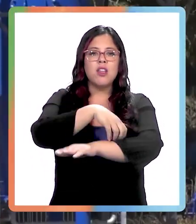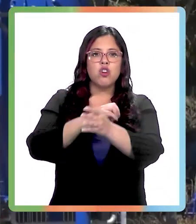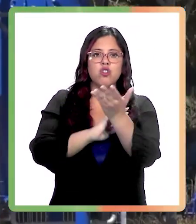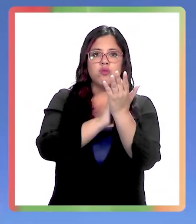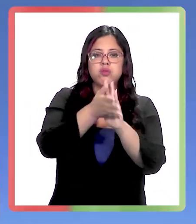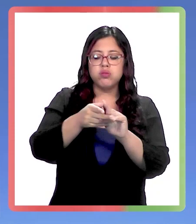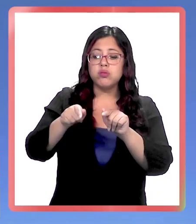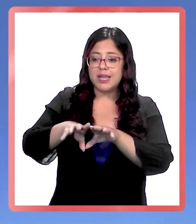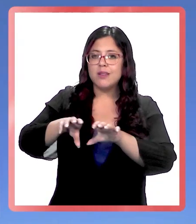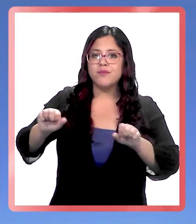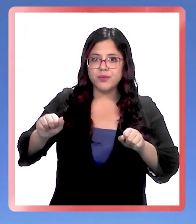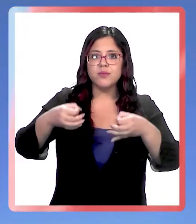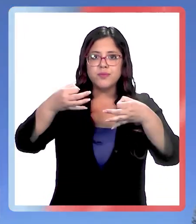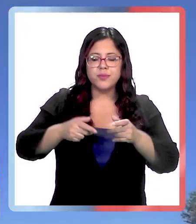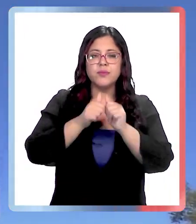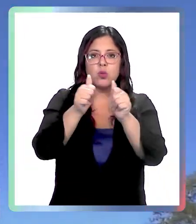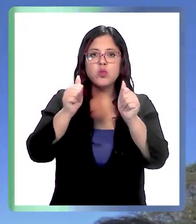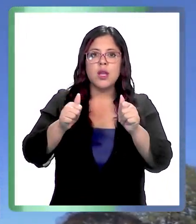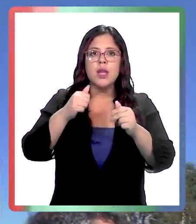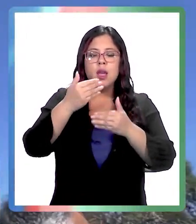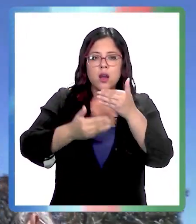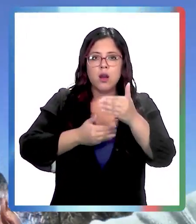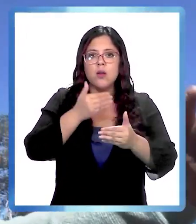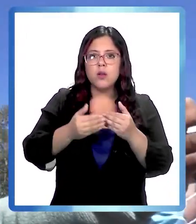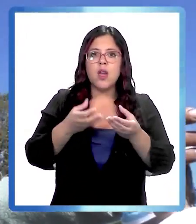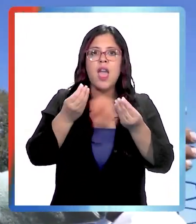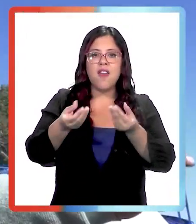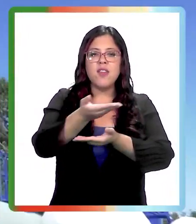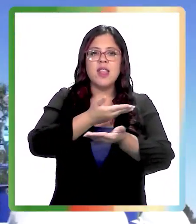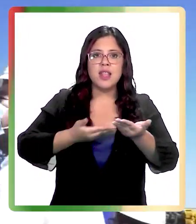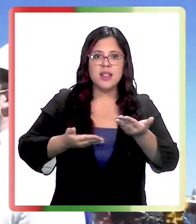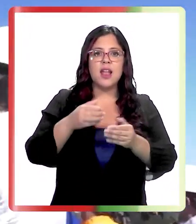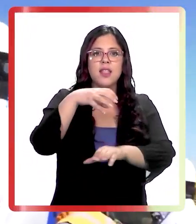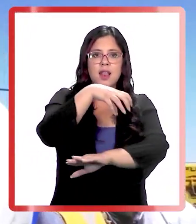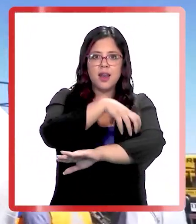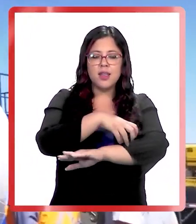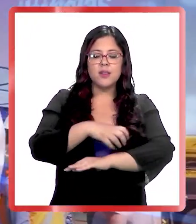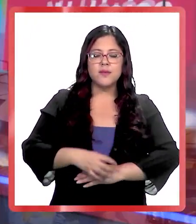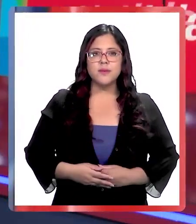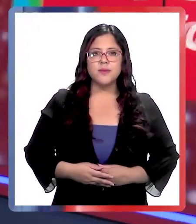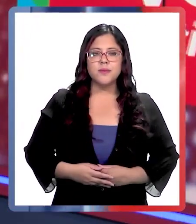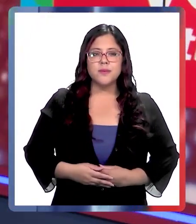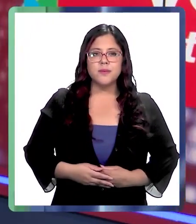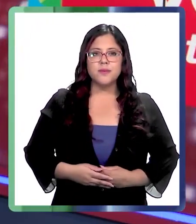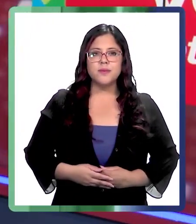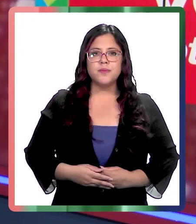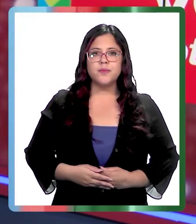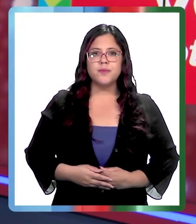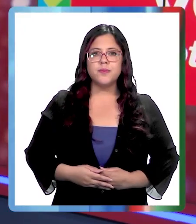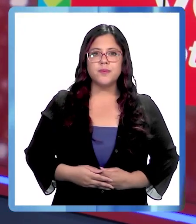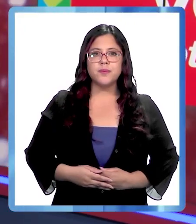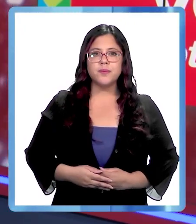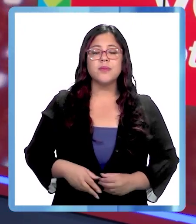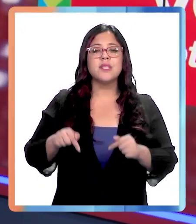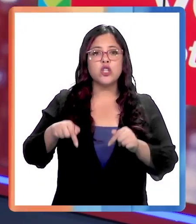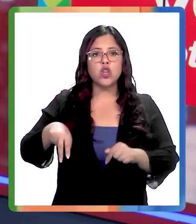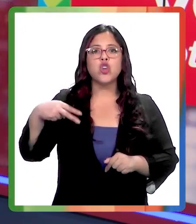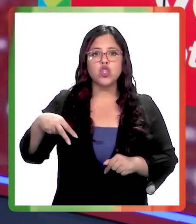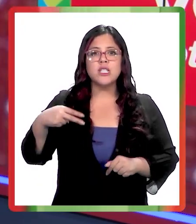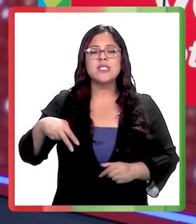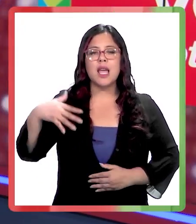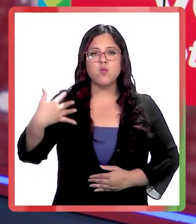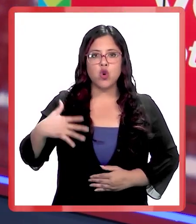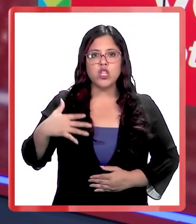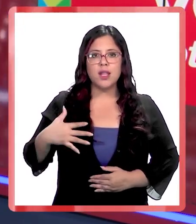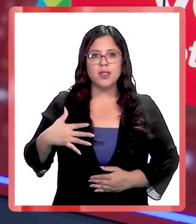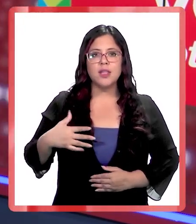reafirmando el compromiso de las autoridades con el progreso y el bienestar de la región. Y esta ha sido la revisión de las noticias más